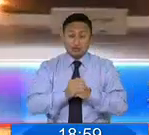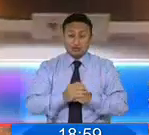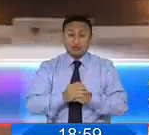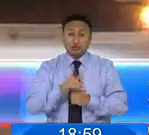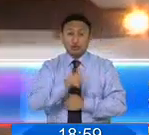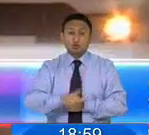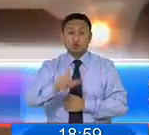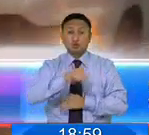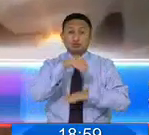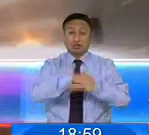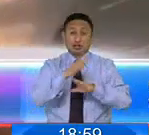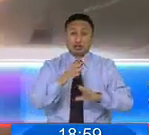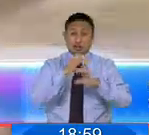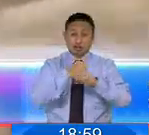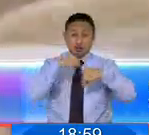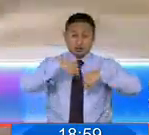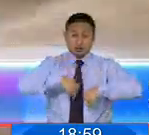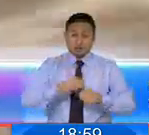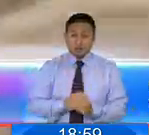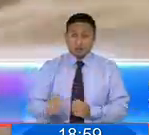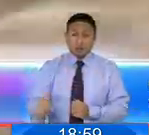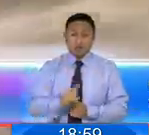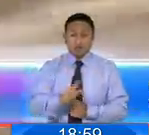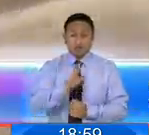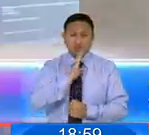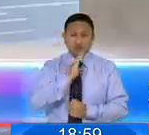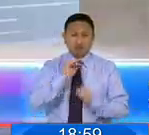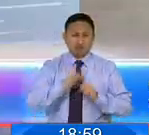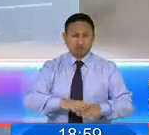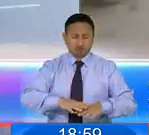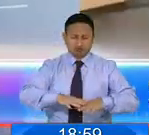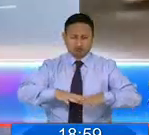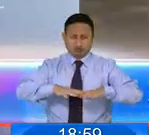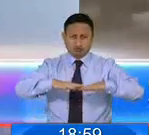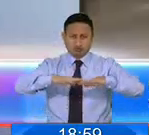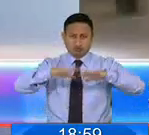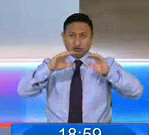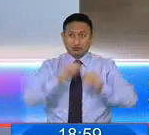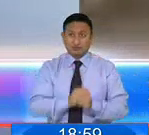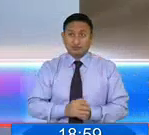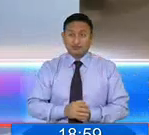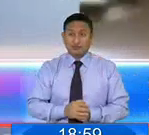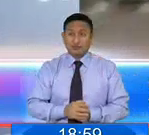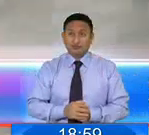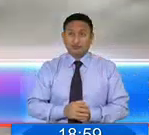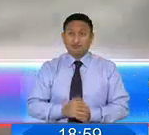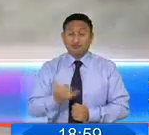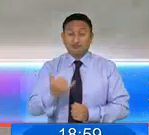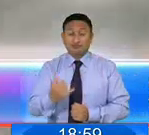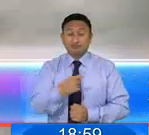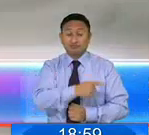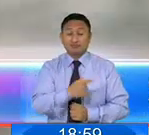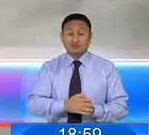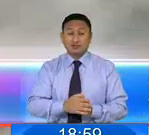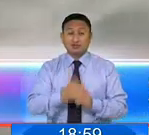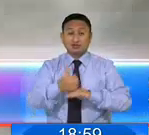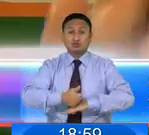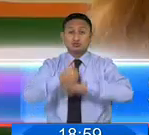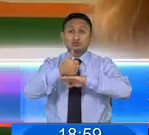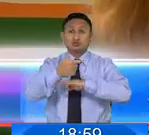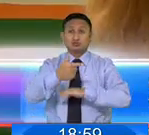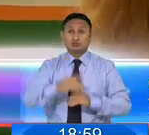del lunes 8 de marzo la misma cantidad de agua que se esperaba en todo un mes. Así lo asegura la vocera de